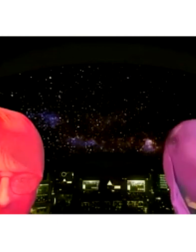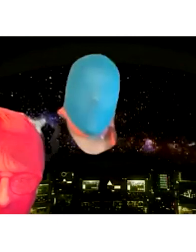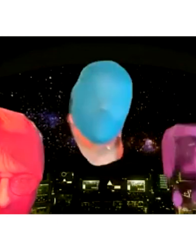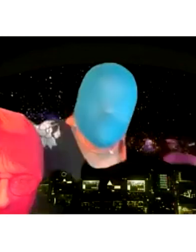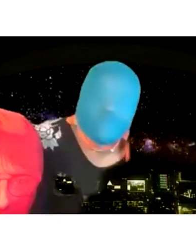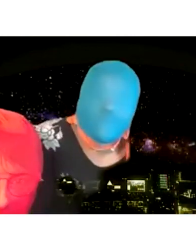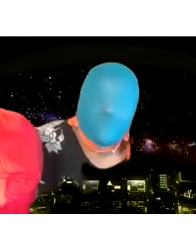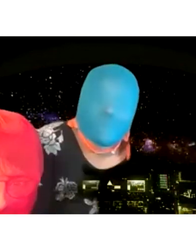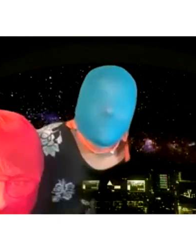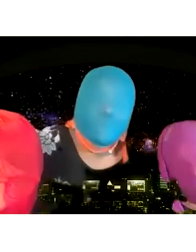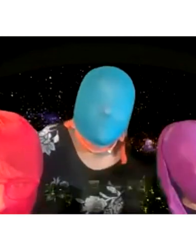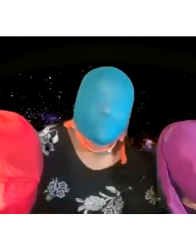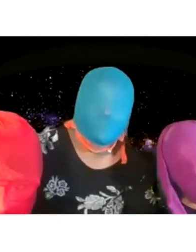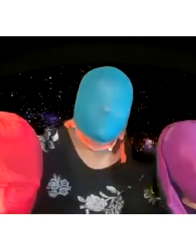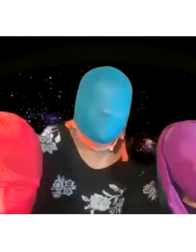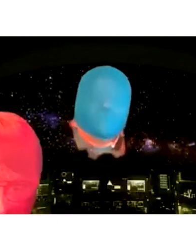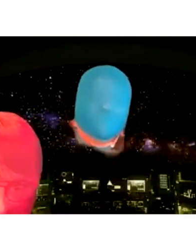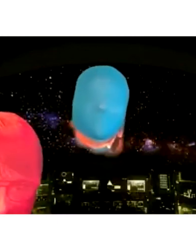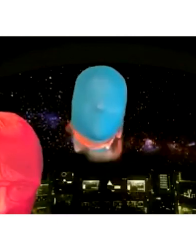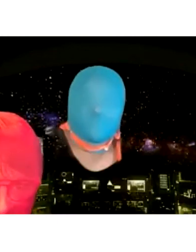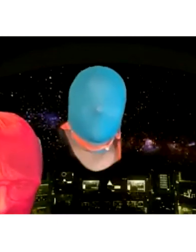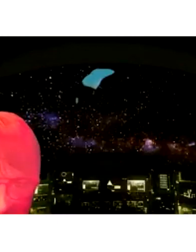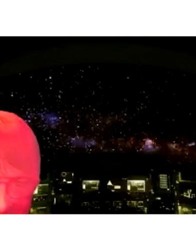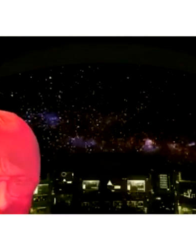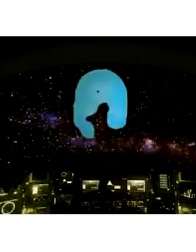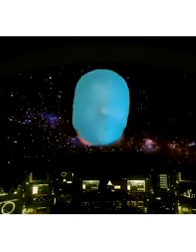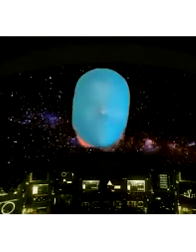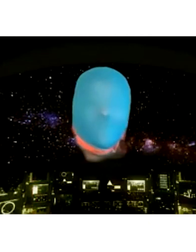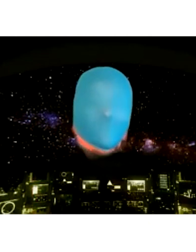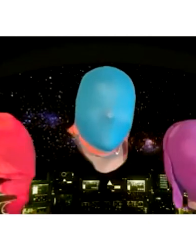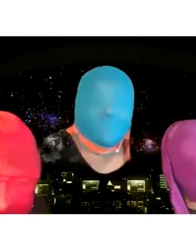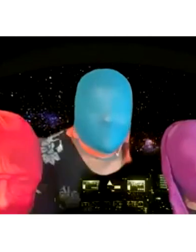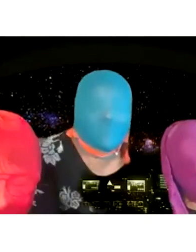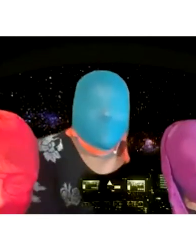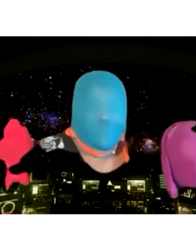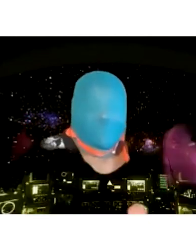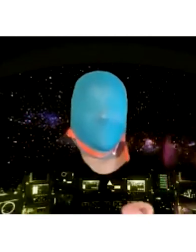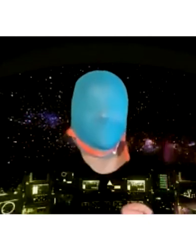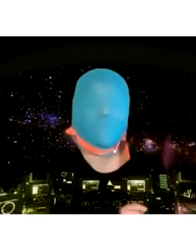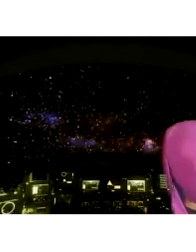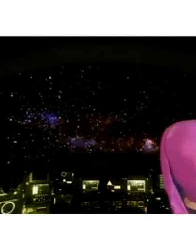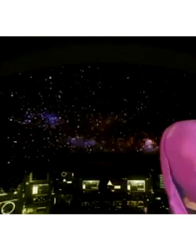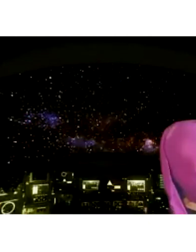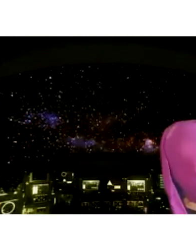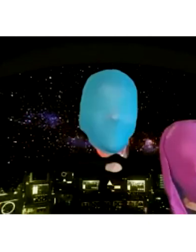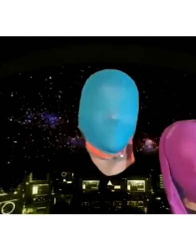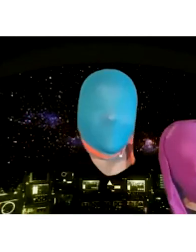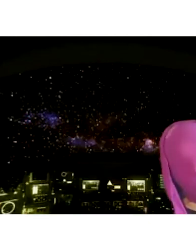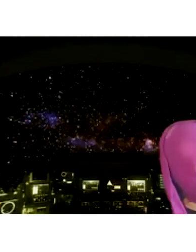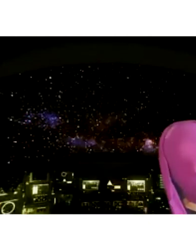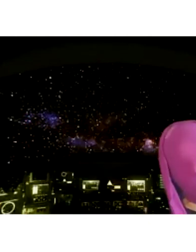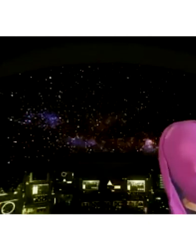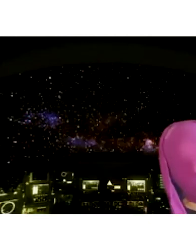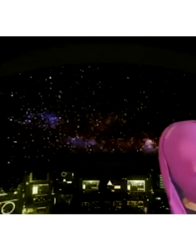Esperamos que sea un no retorno positivo. Ahora, yo quiero saber más. Vamos